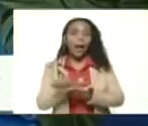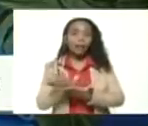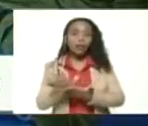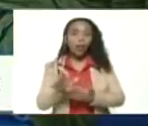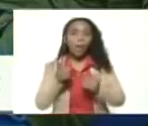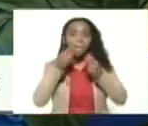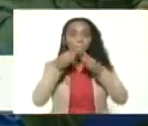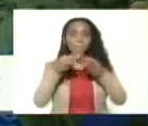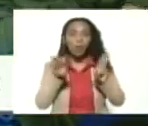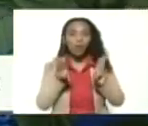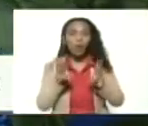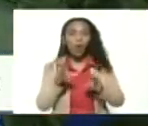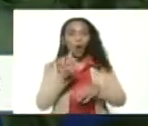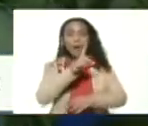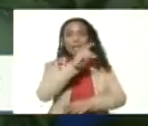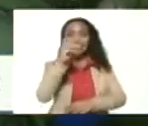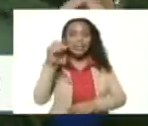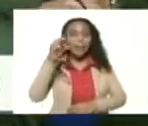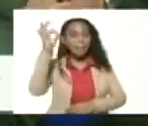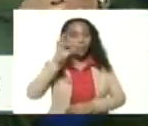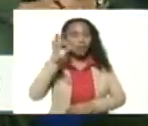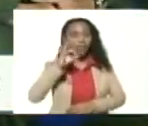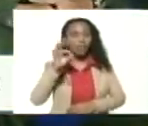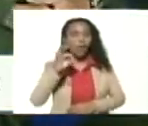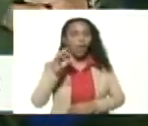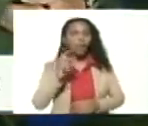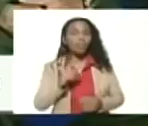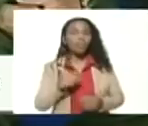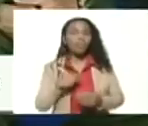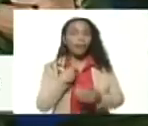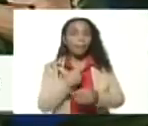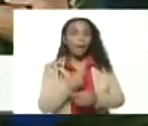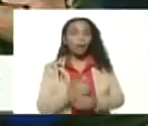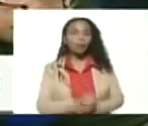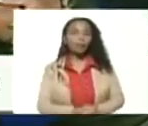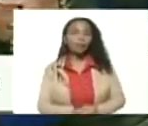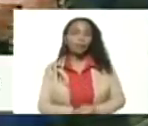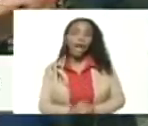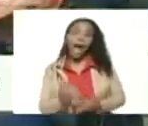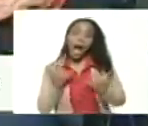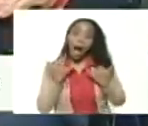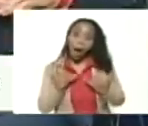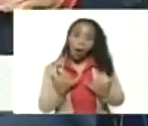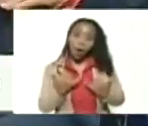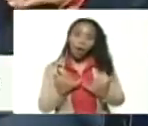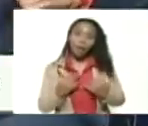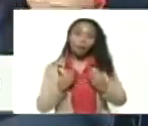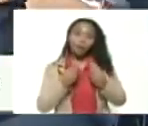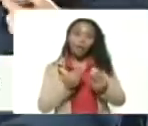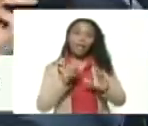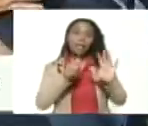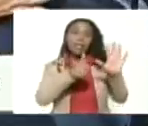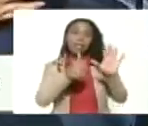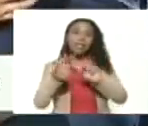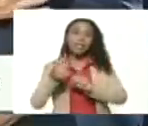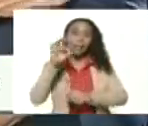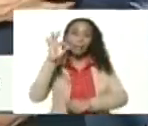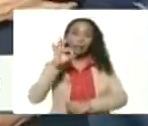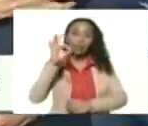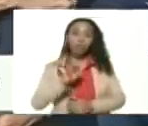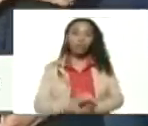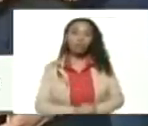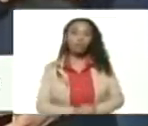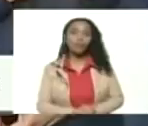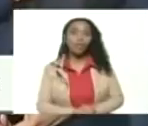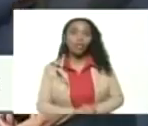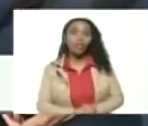el 100% de los impuestos. Ahora lo estamos garantizando con 60%, con